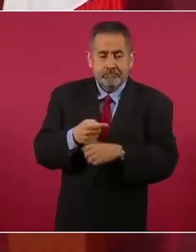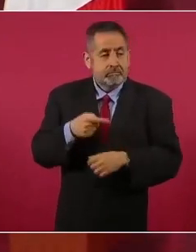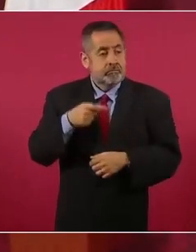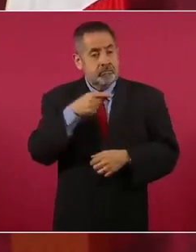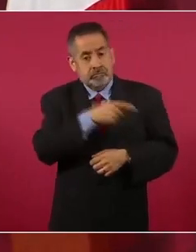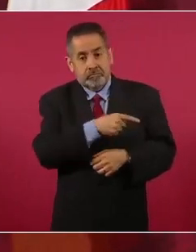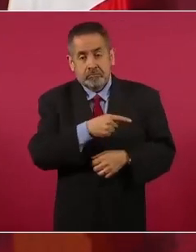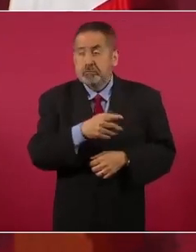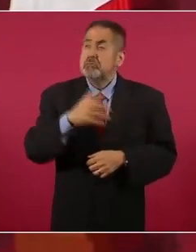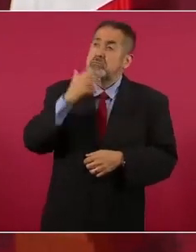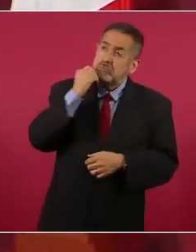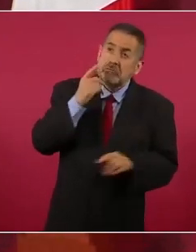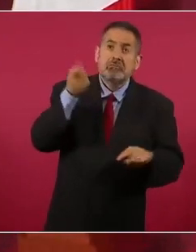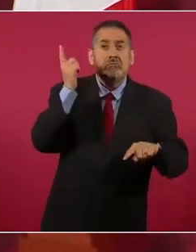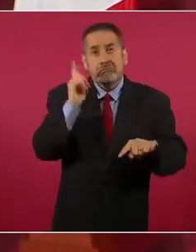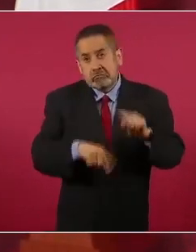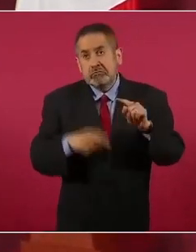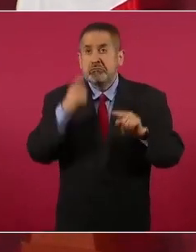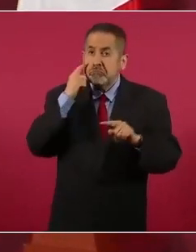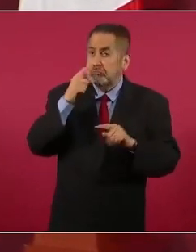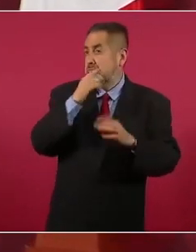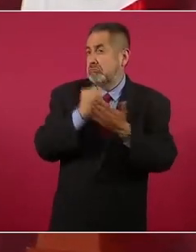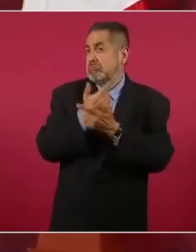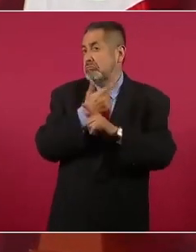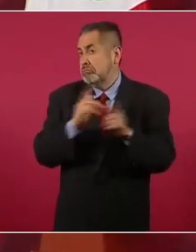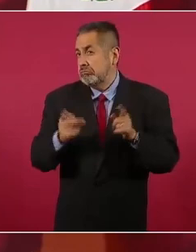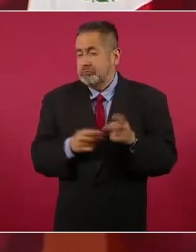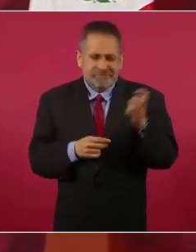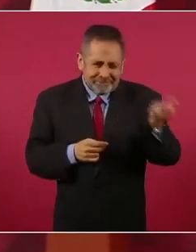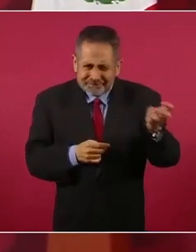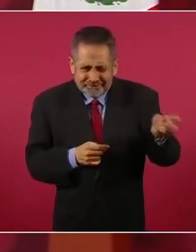buscar destruir la democracia?